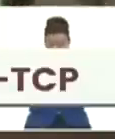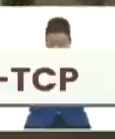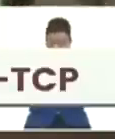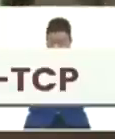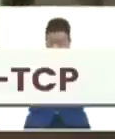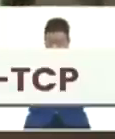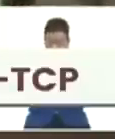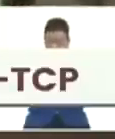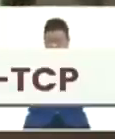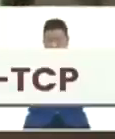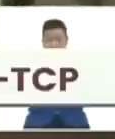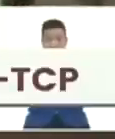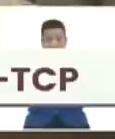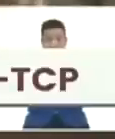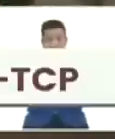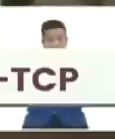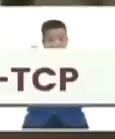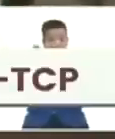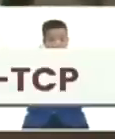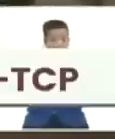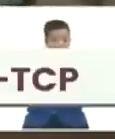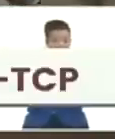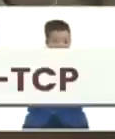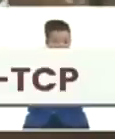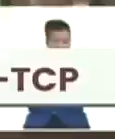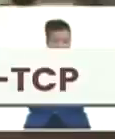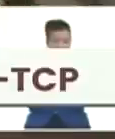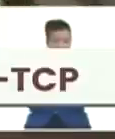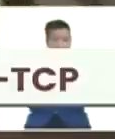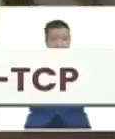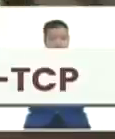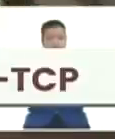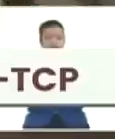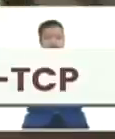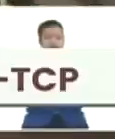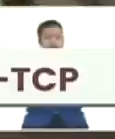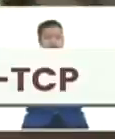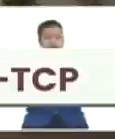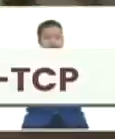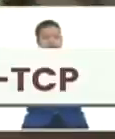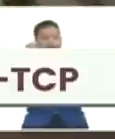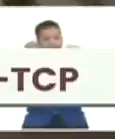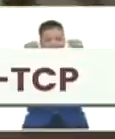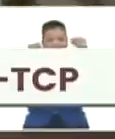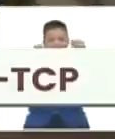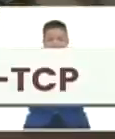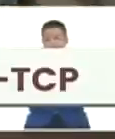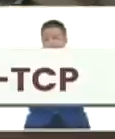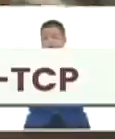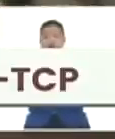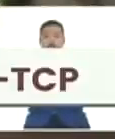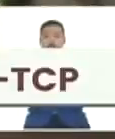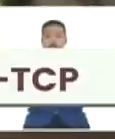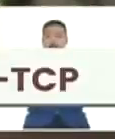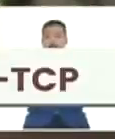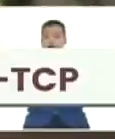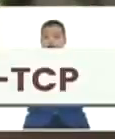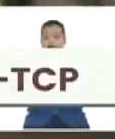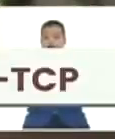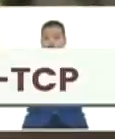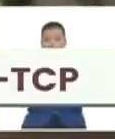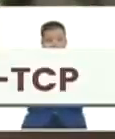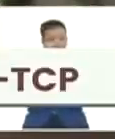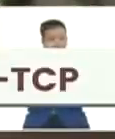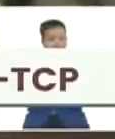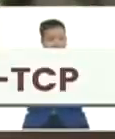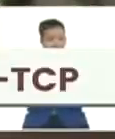disminuye. Y internamente en Estados Unidos hay gente que quiere que Estados Unidos sea grande otra vez, que Estados